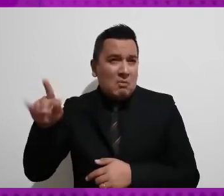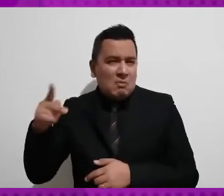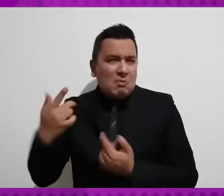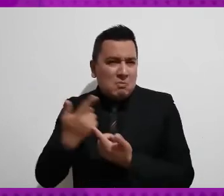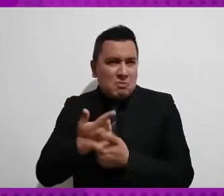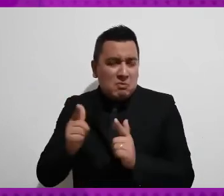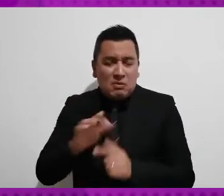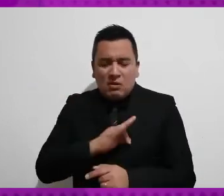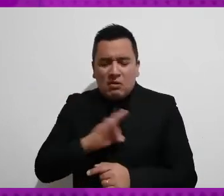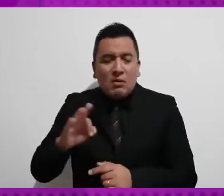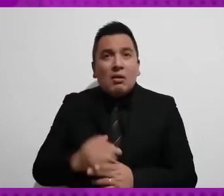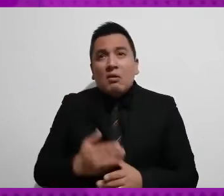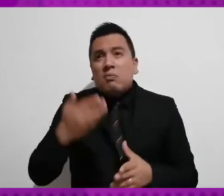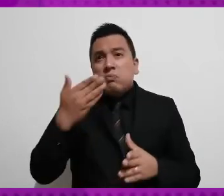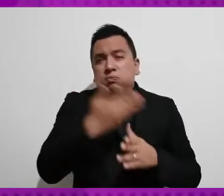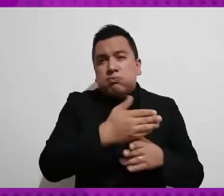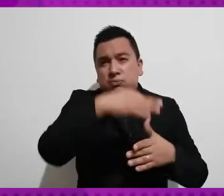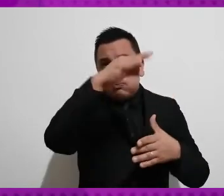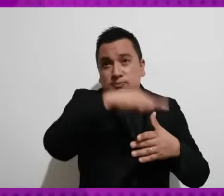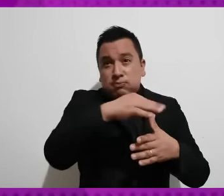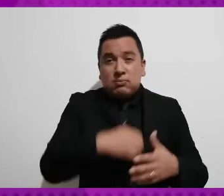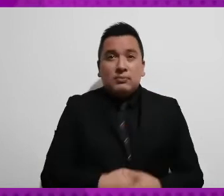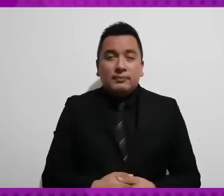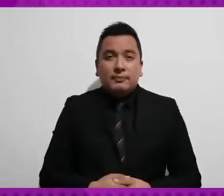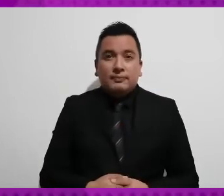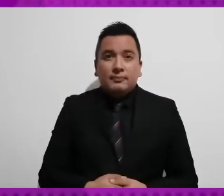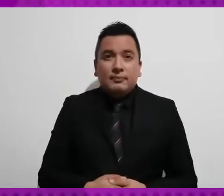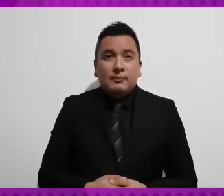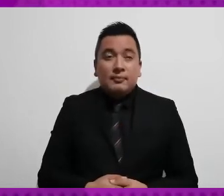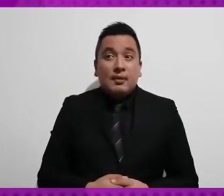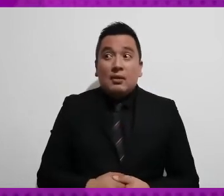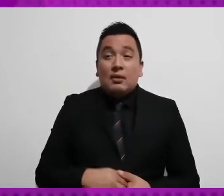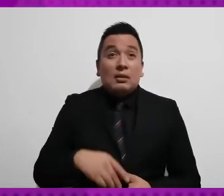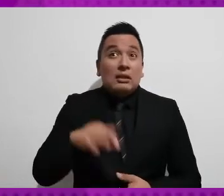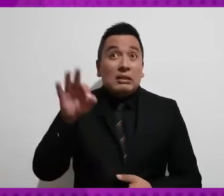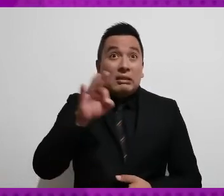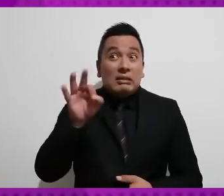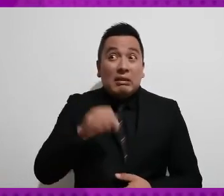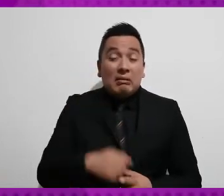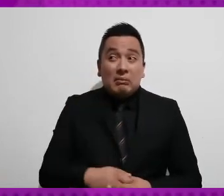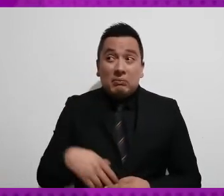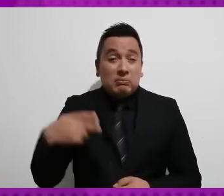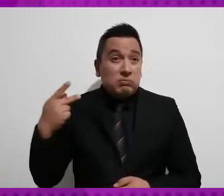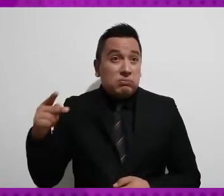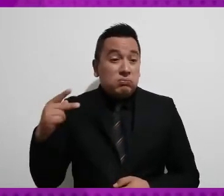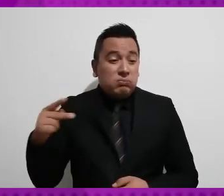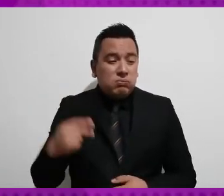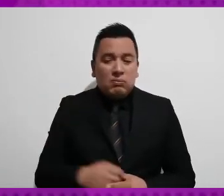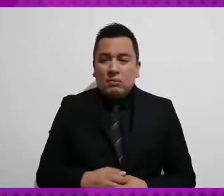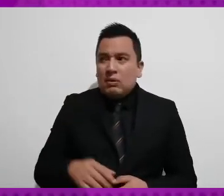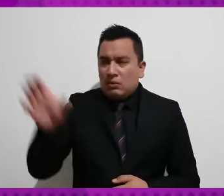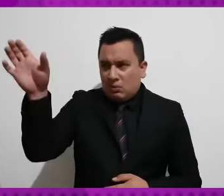manera libre a ejercer su derecho al voto sin que esta falta de concordancia que puede ocurrir sea